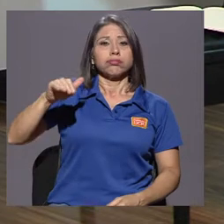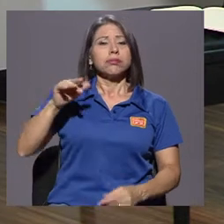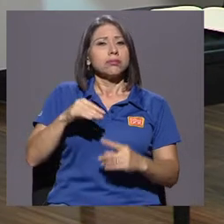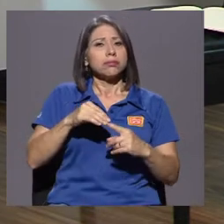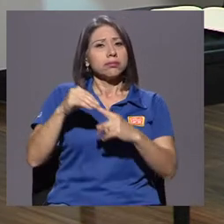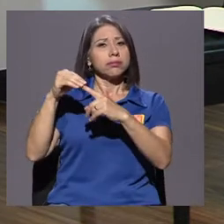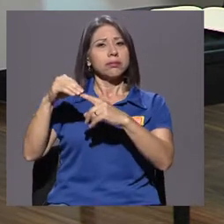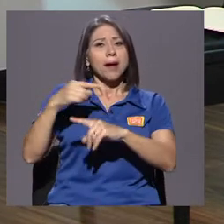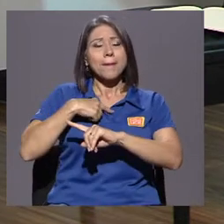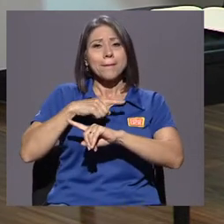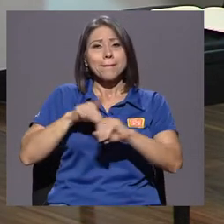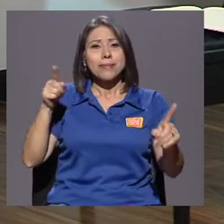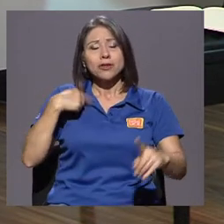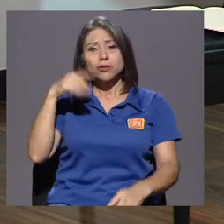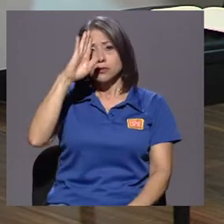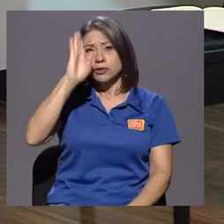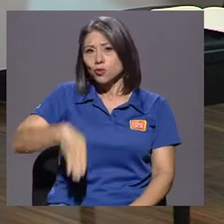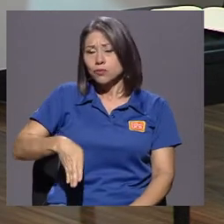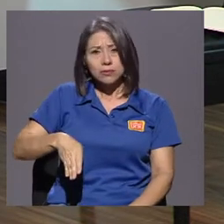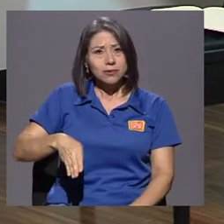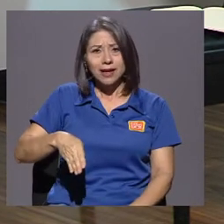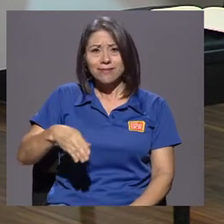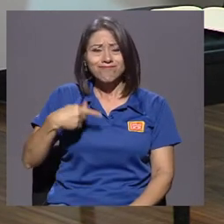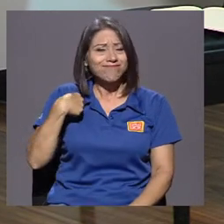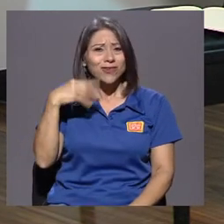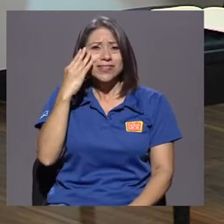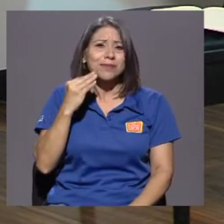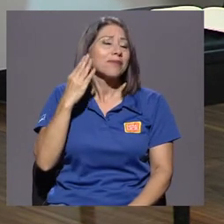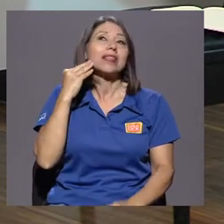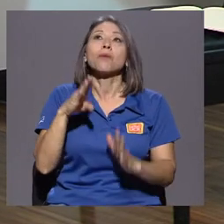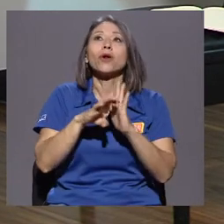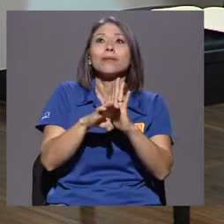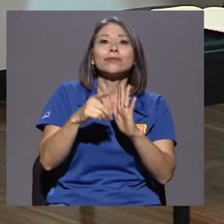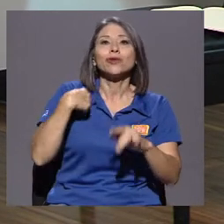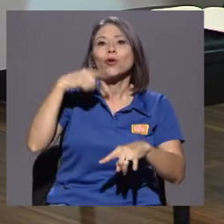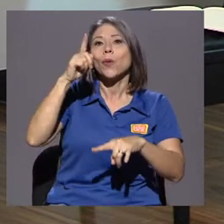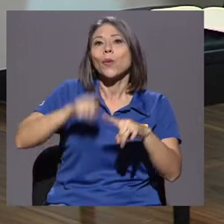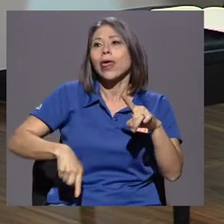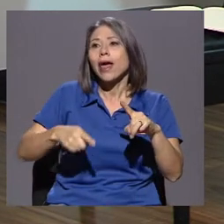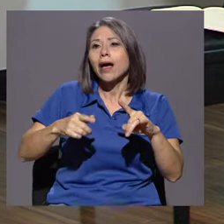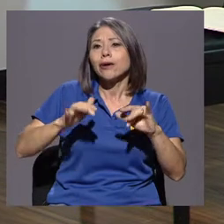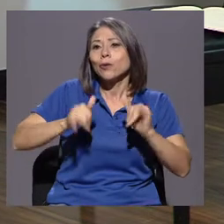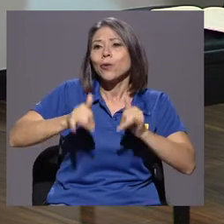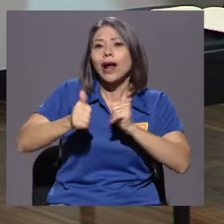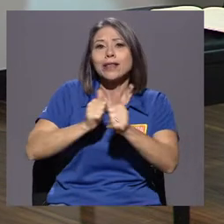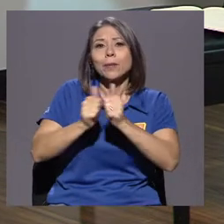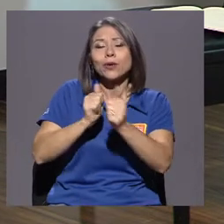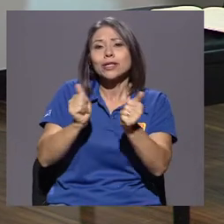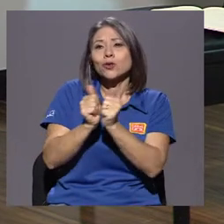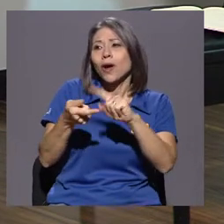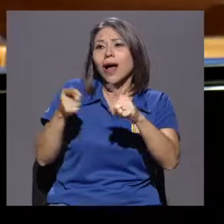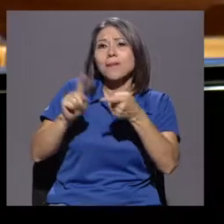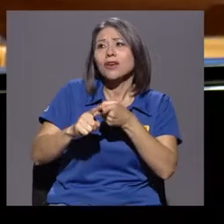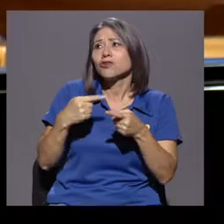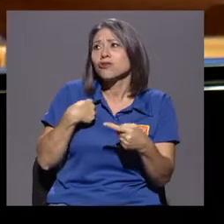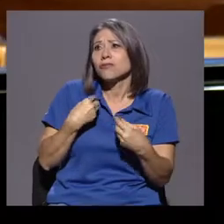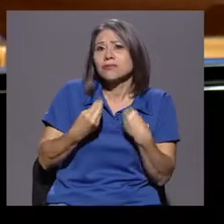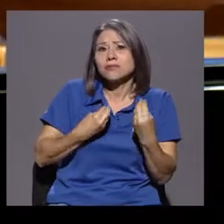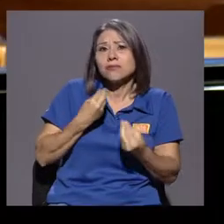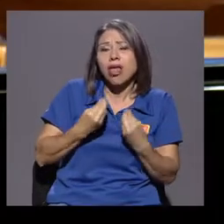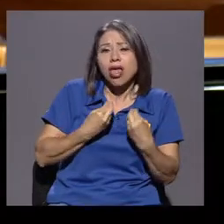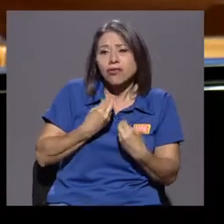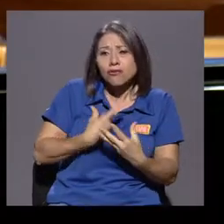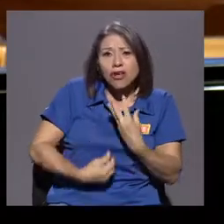experimenté nunca experimenté no poder jugar deportes con mis amiguitos como una privación yo no no me recuerdo